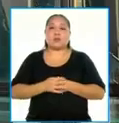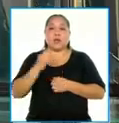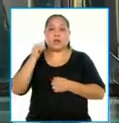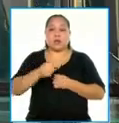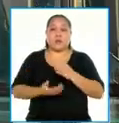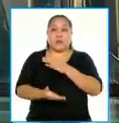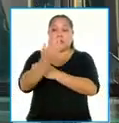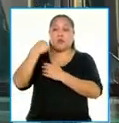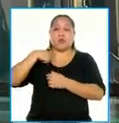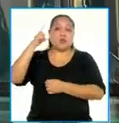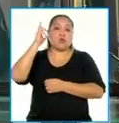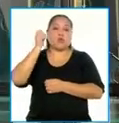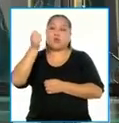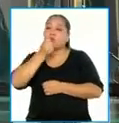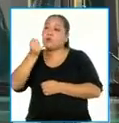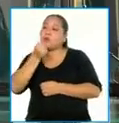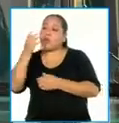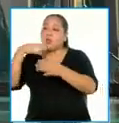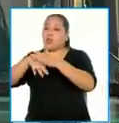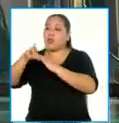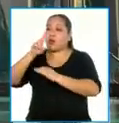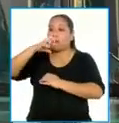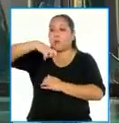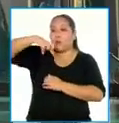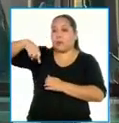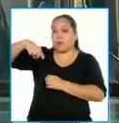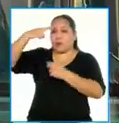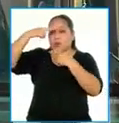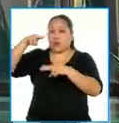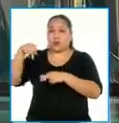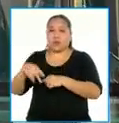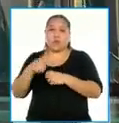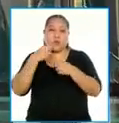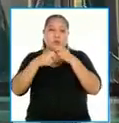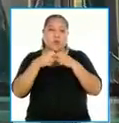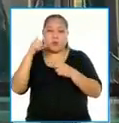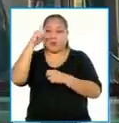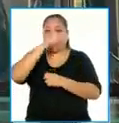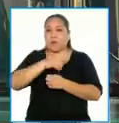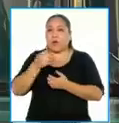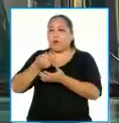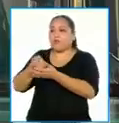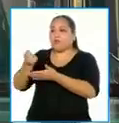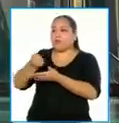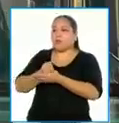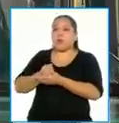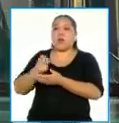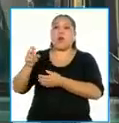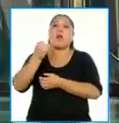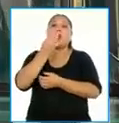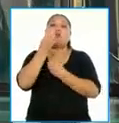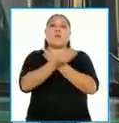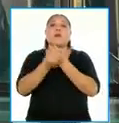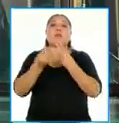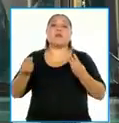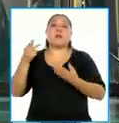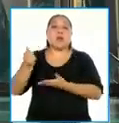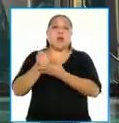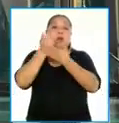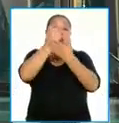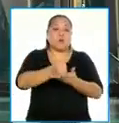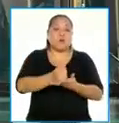esta mañana escuché una entrevista que tuvo en RPP Noticias sobre una situación complicada para la importación de algunos productos que podrían servir